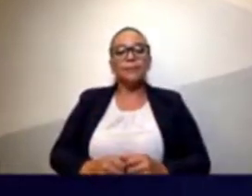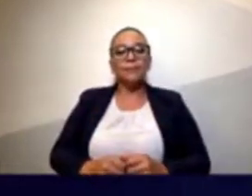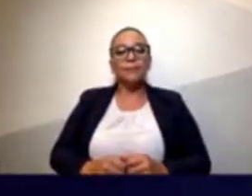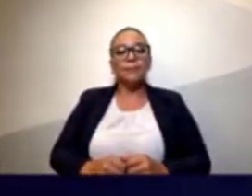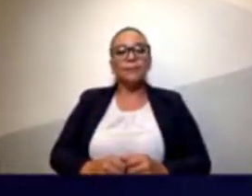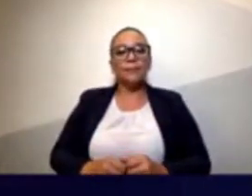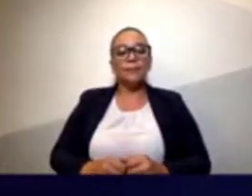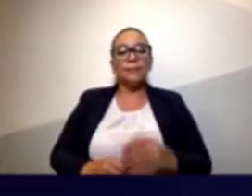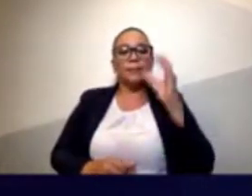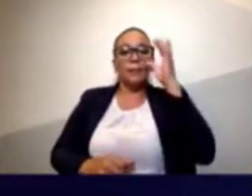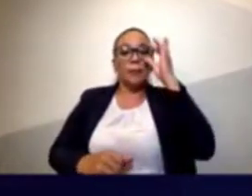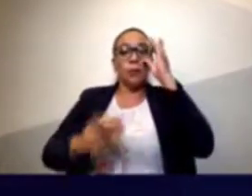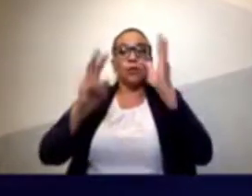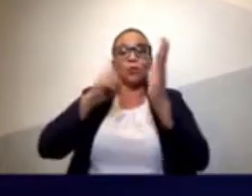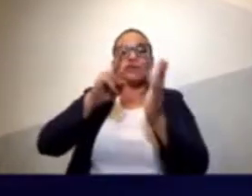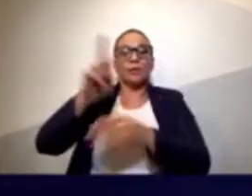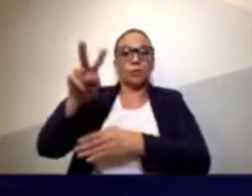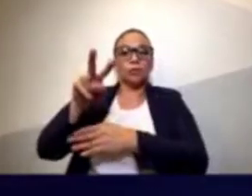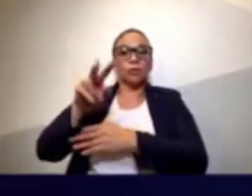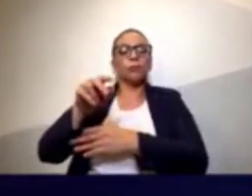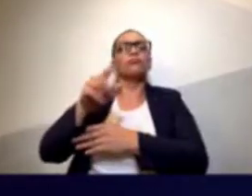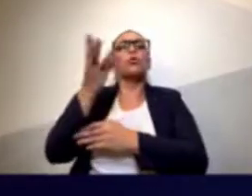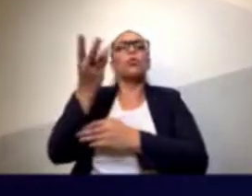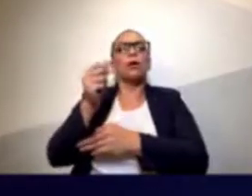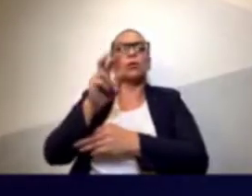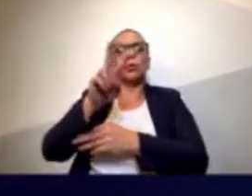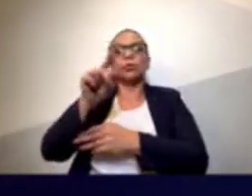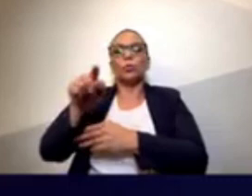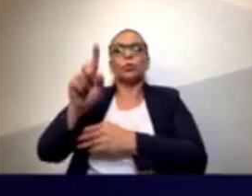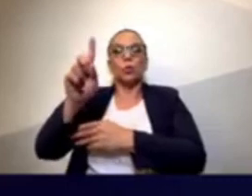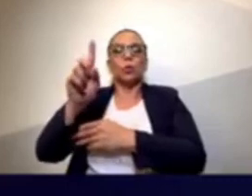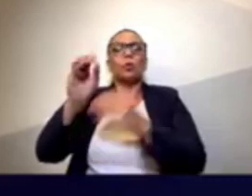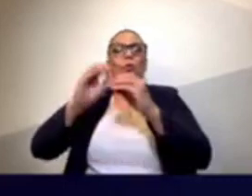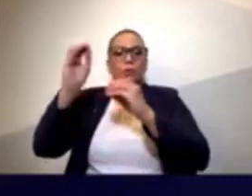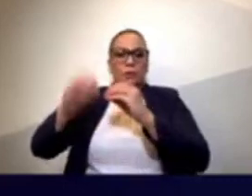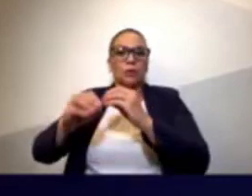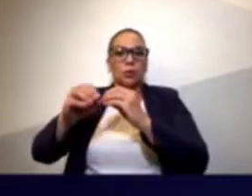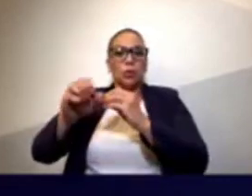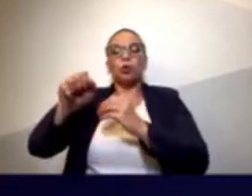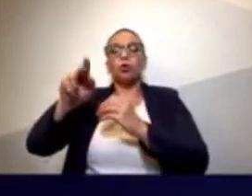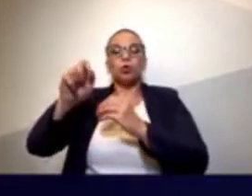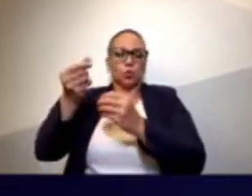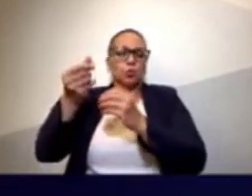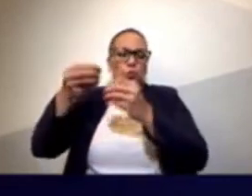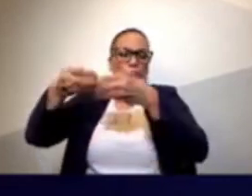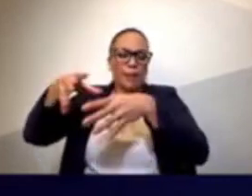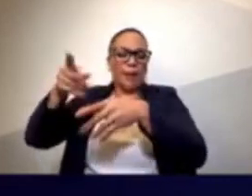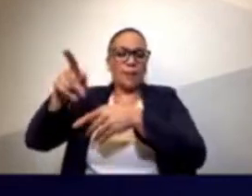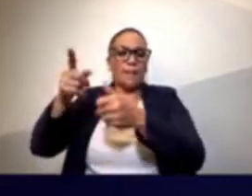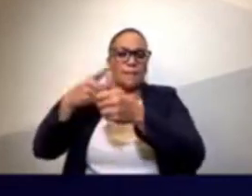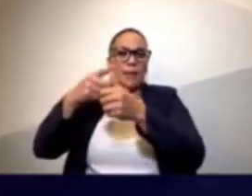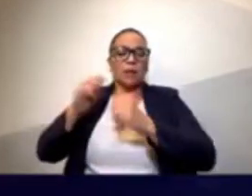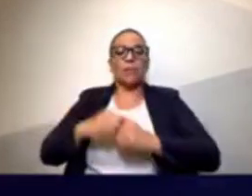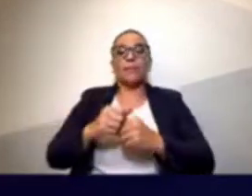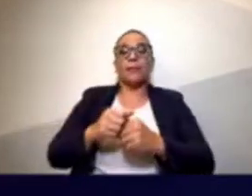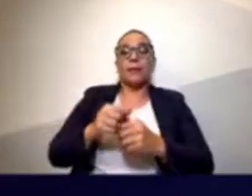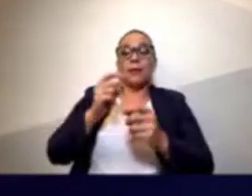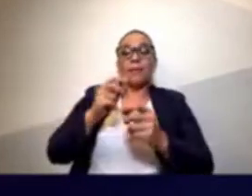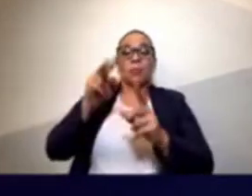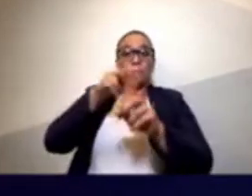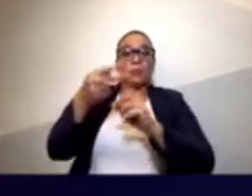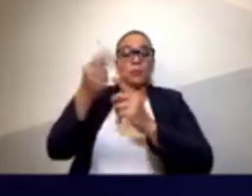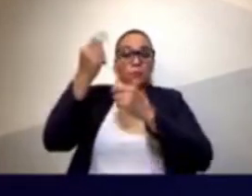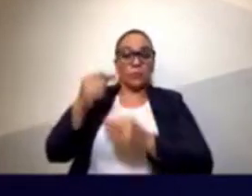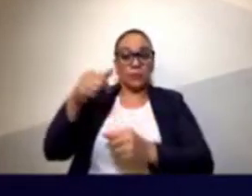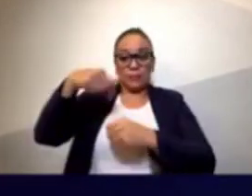El 2022 cerramos con un 2.1% de superávit primario y desde el punto de vista presupuestario para el 2023